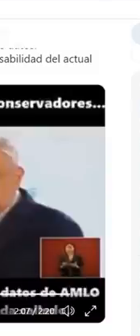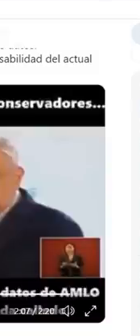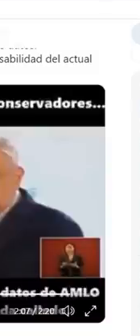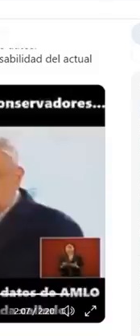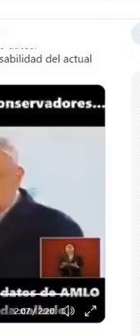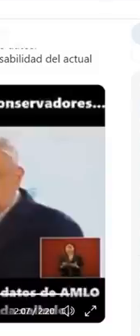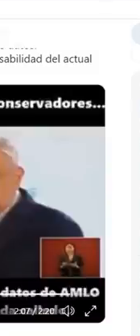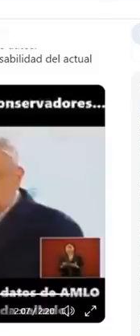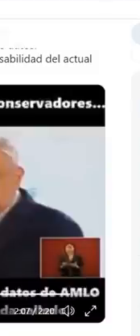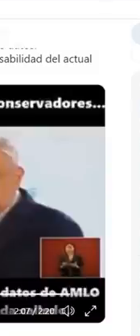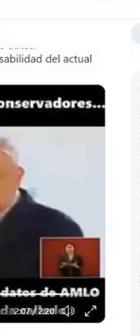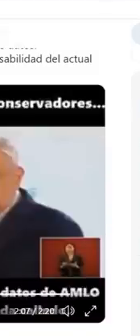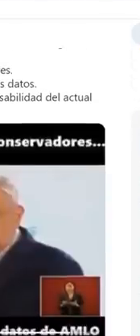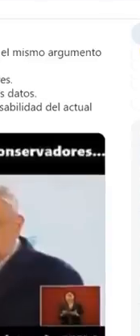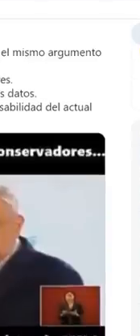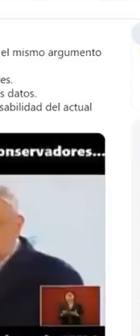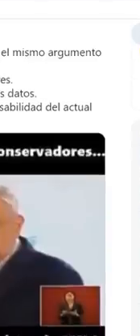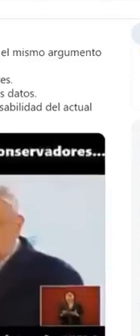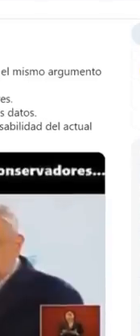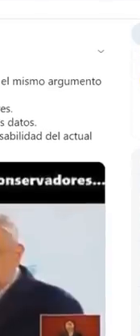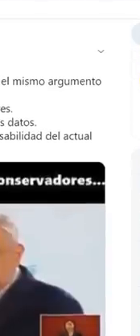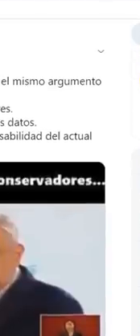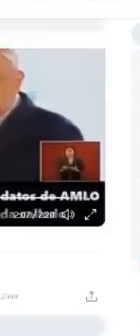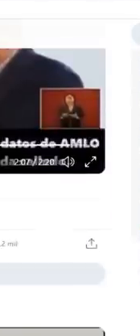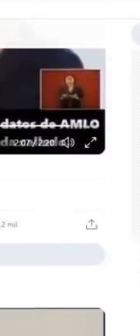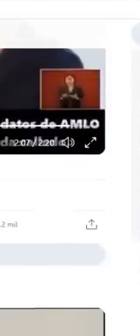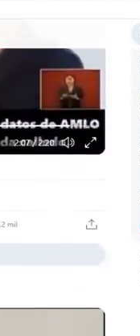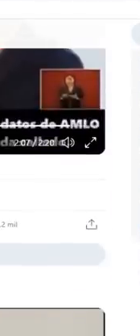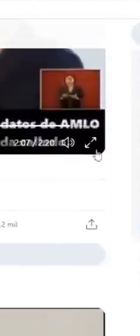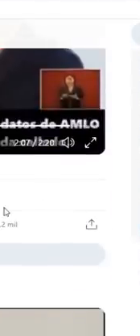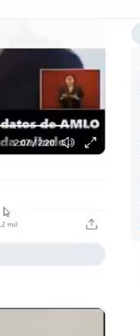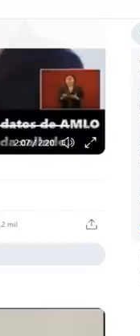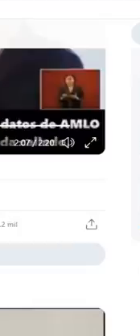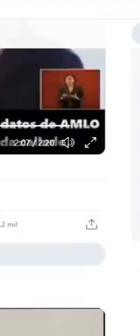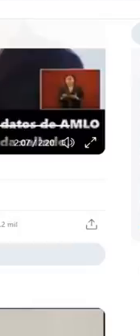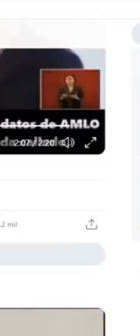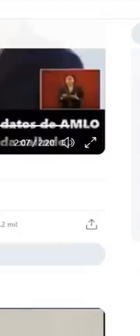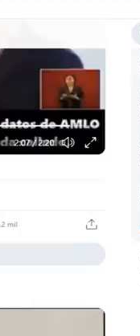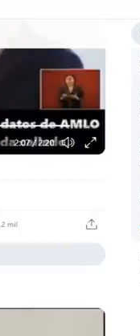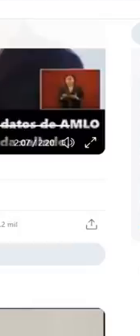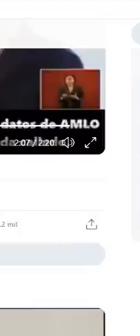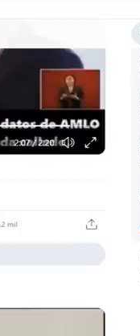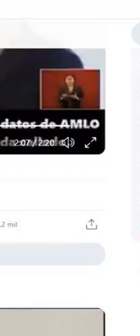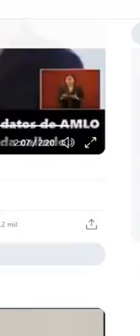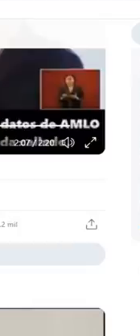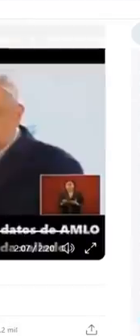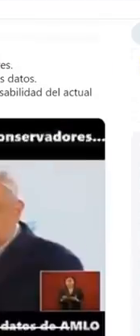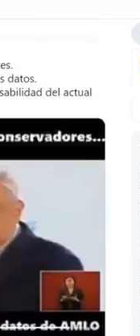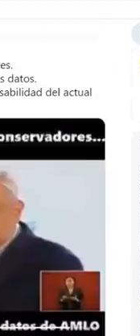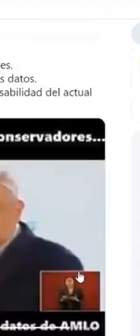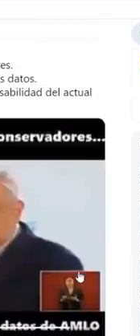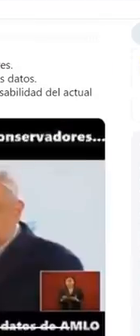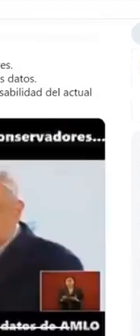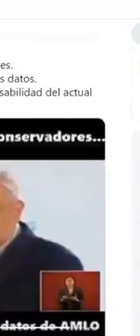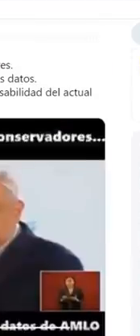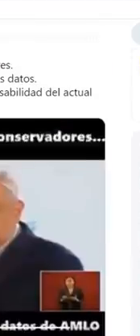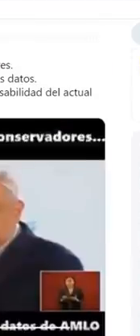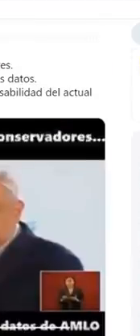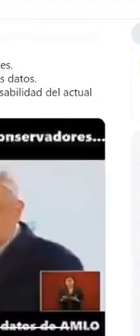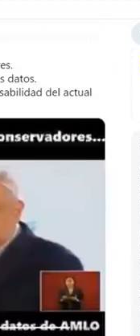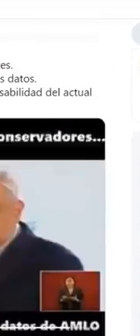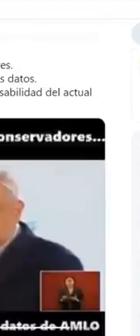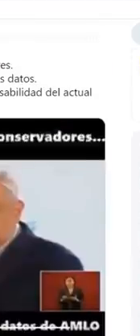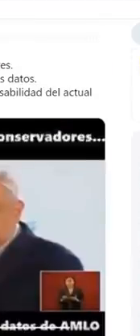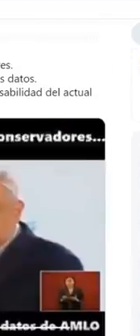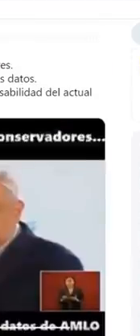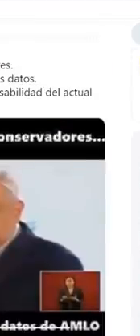cortesía de Sin Línea, quien lo difundió hace unos meses, la vez que Jorge Ramos asistió a la conferencia. Pero